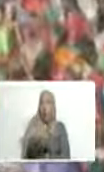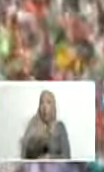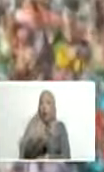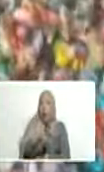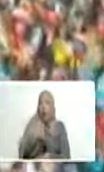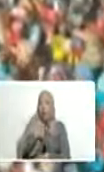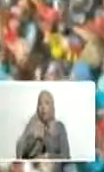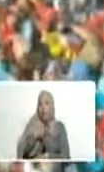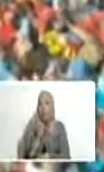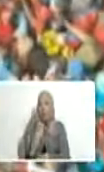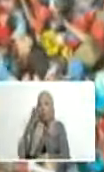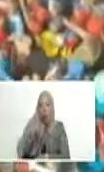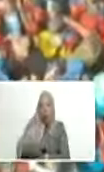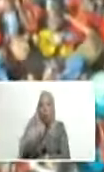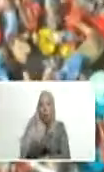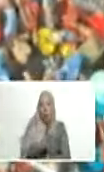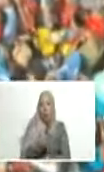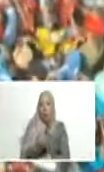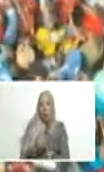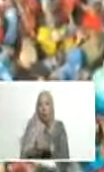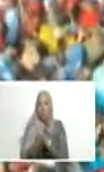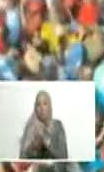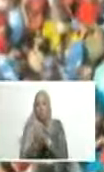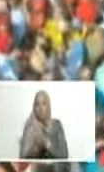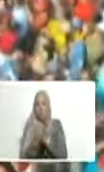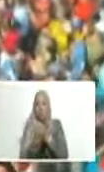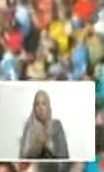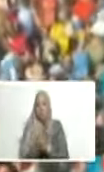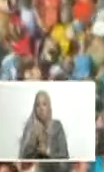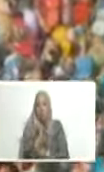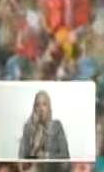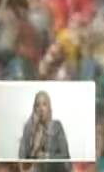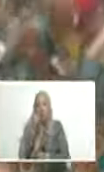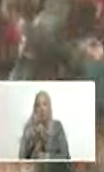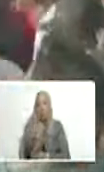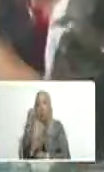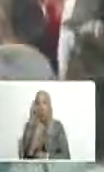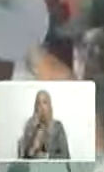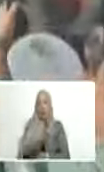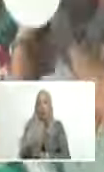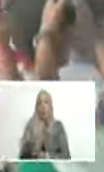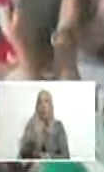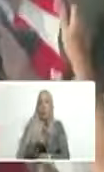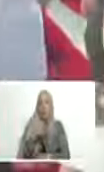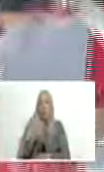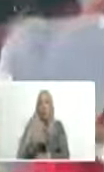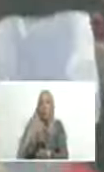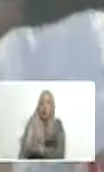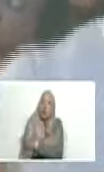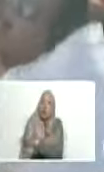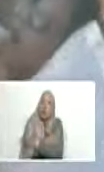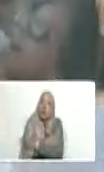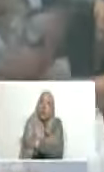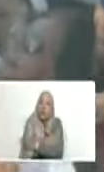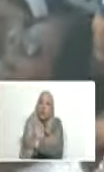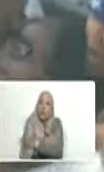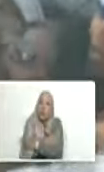me cuida. Pero un hombre como de 50 años estaba muy emocionado y me agarró dos